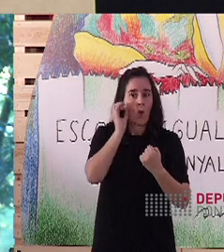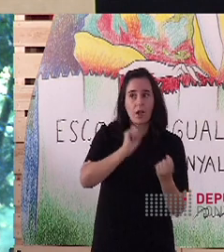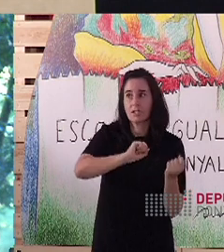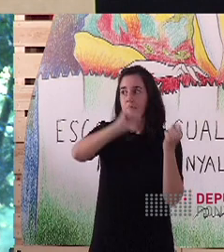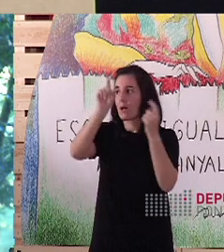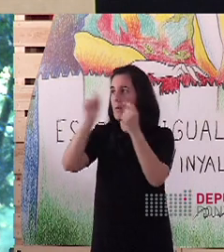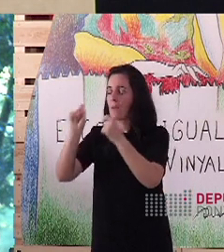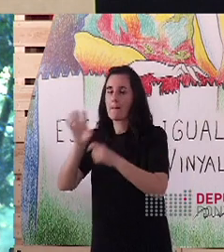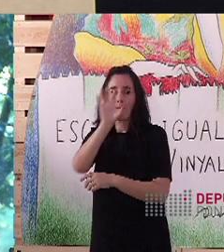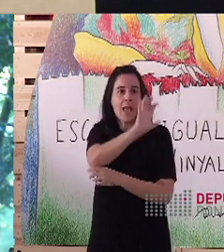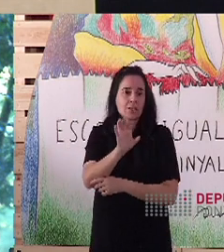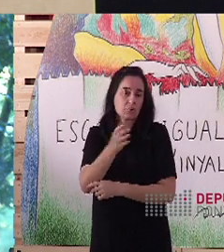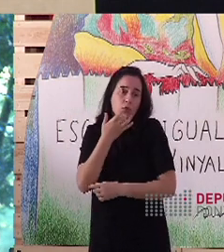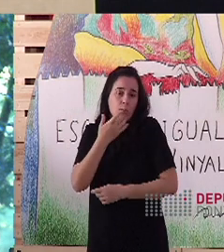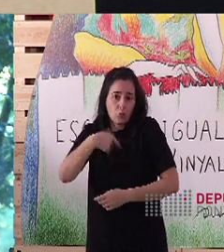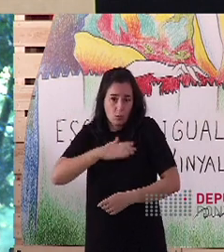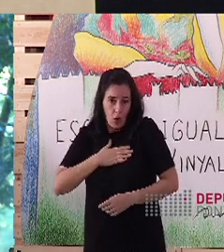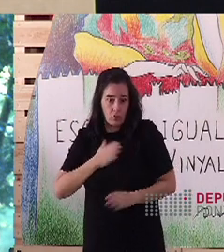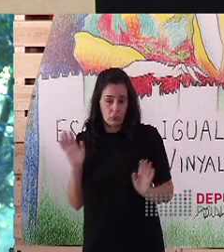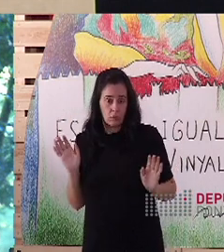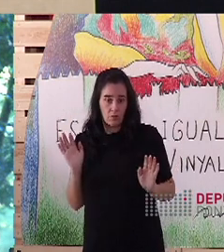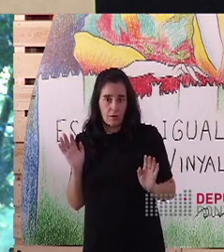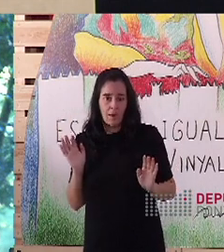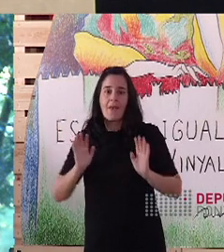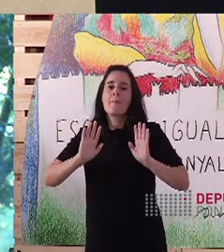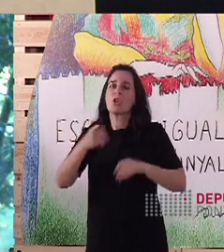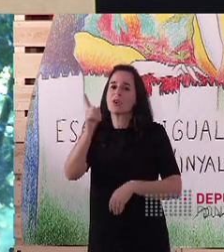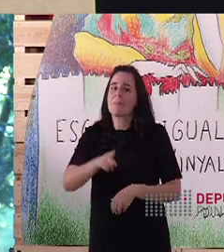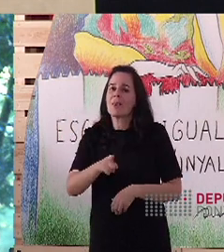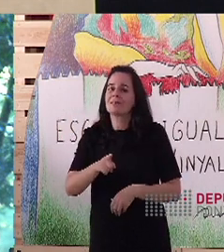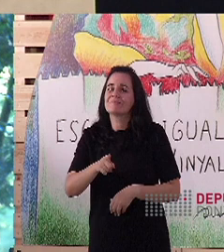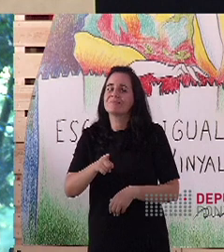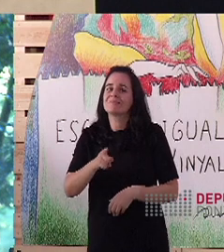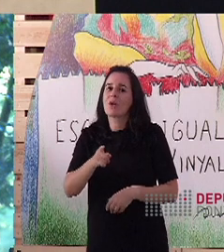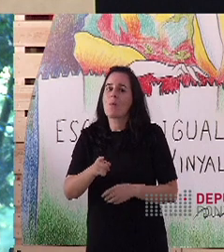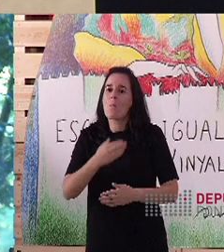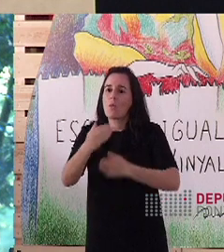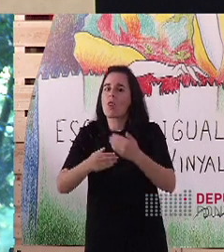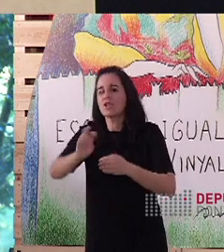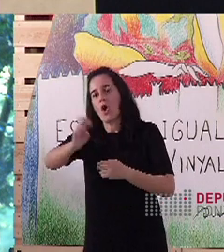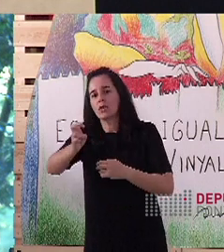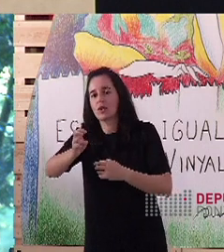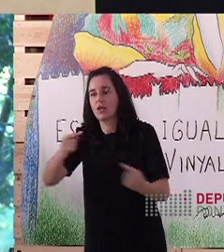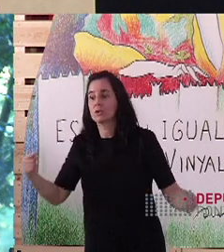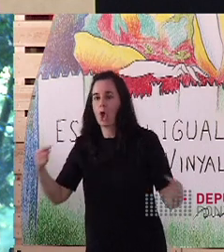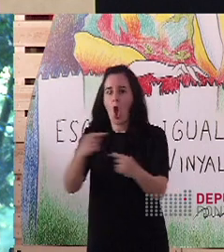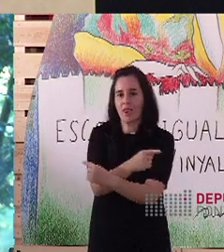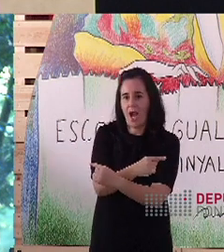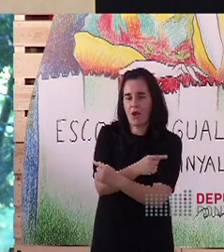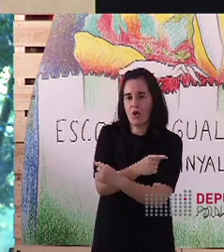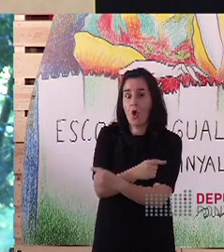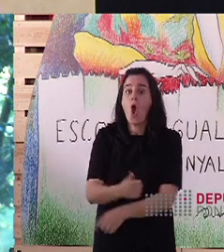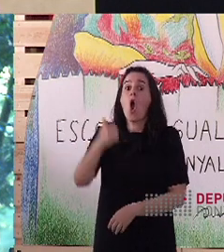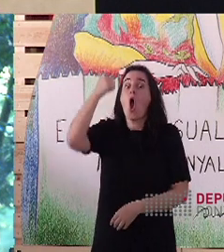nuestro. Pero también hay un proceso de vuelta, y es el de los varones de nuestros